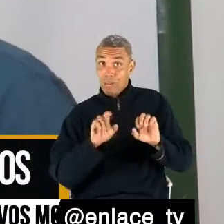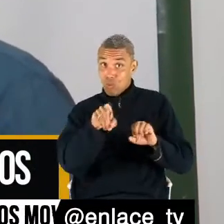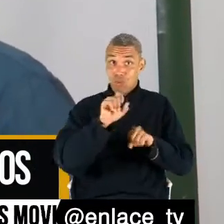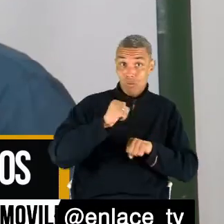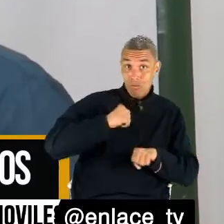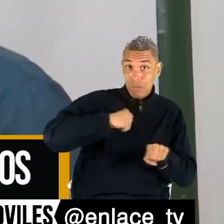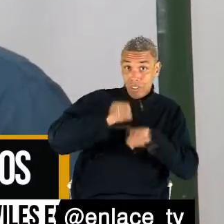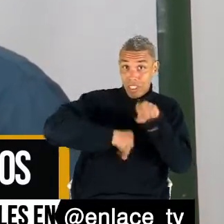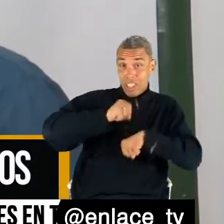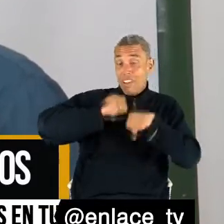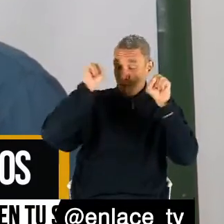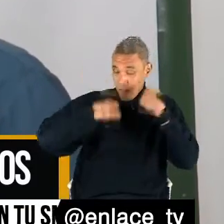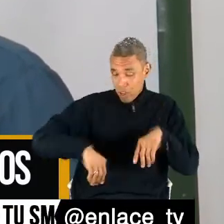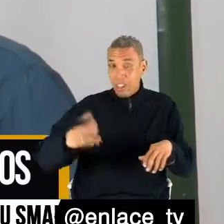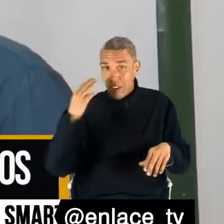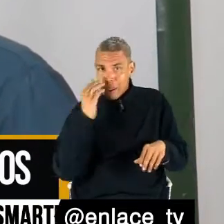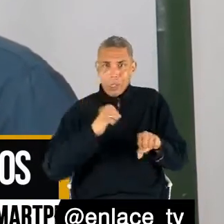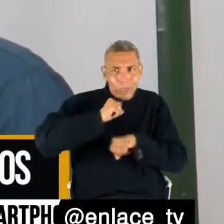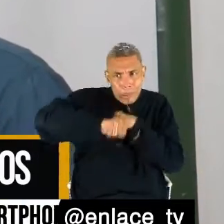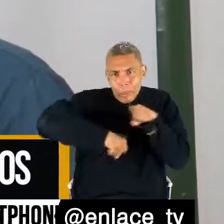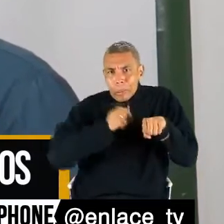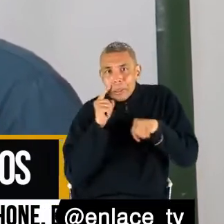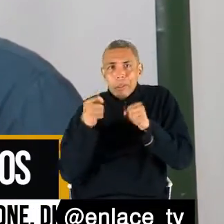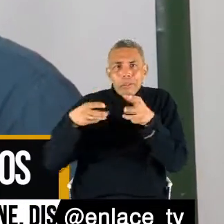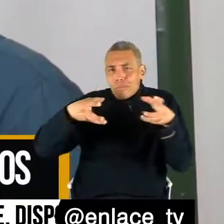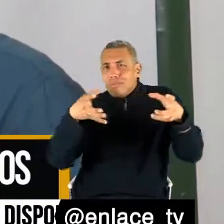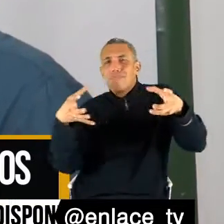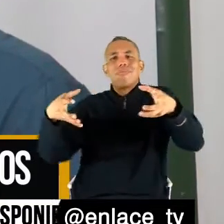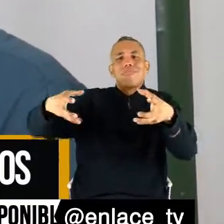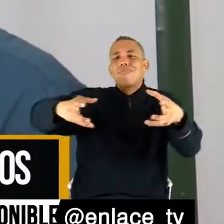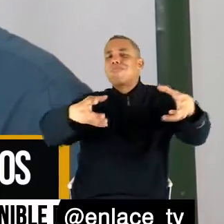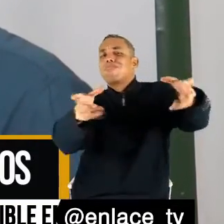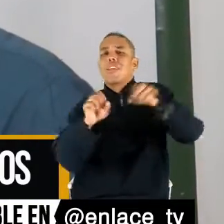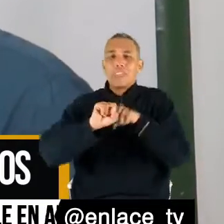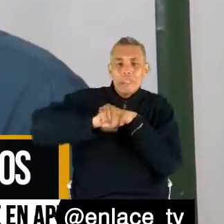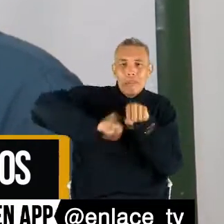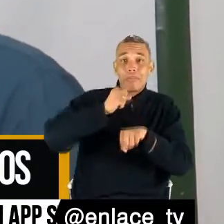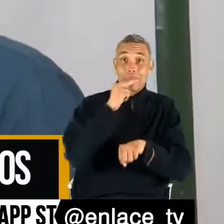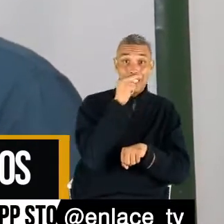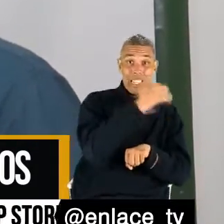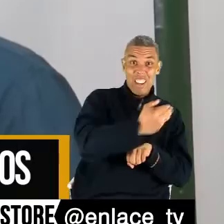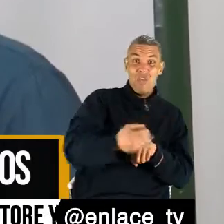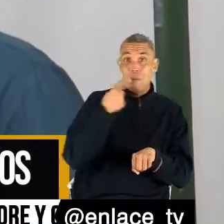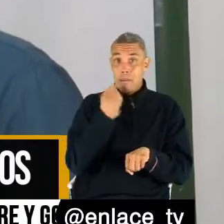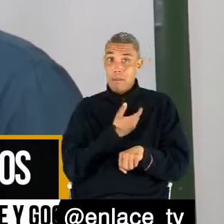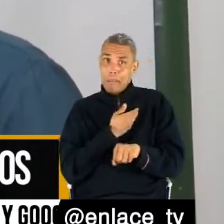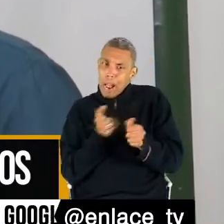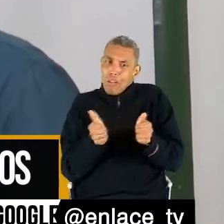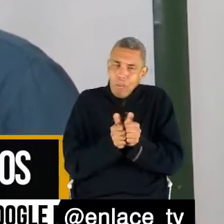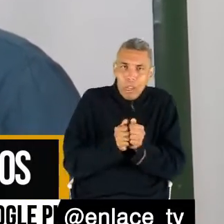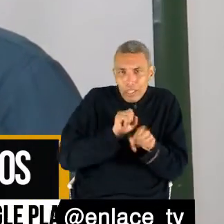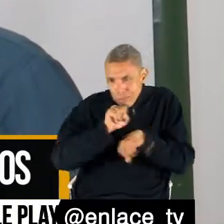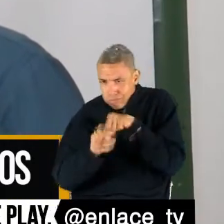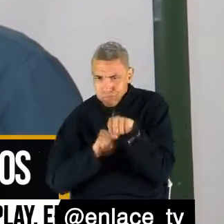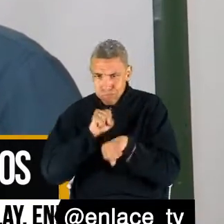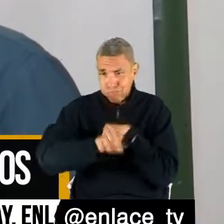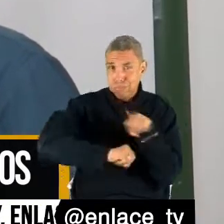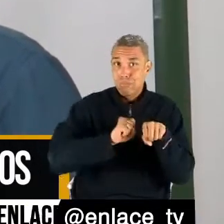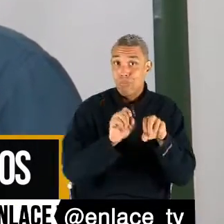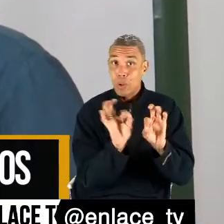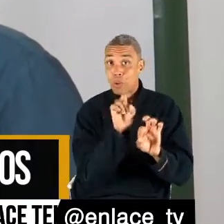pueden acompañarnos a la cabalgata, los niños, vayan con sus padres de familia, muy bien representados, saquen, inviten